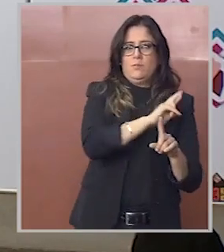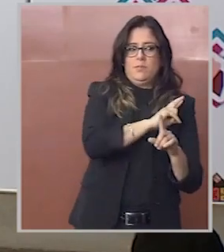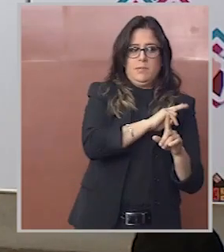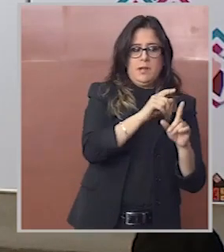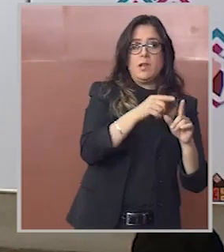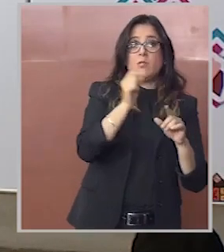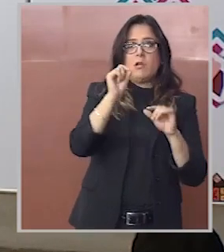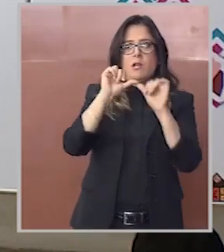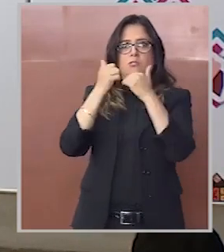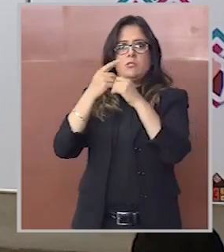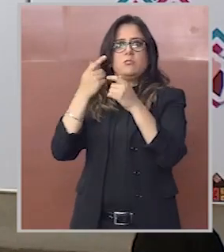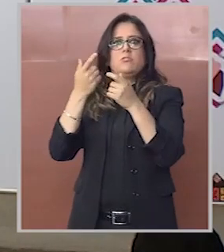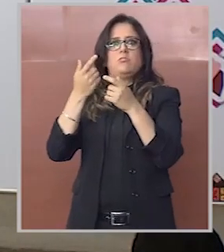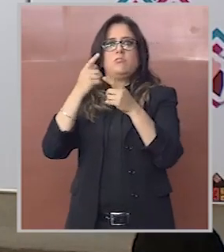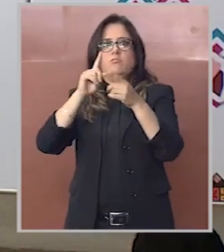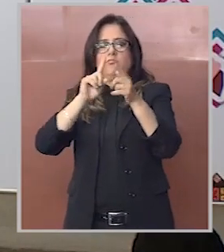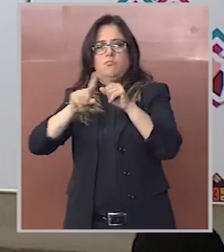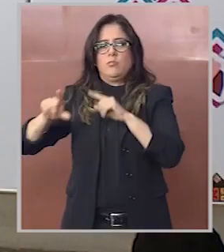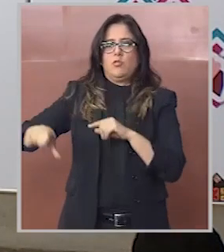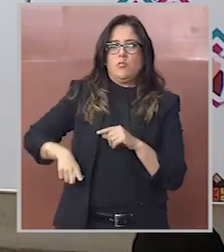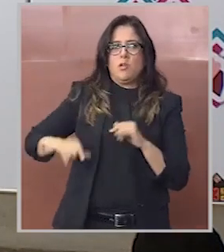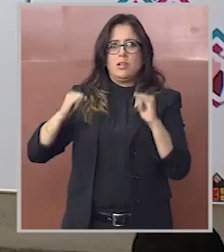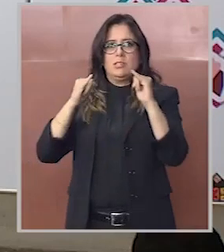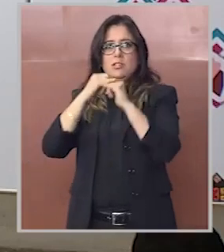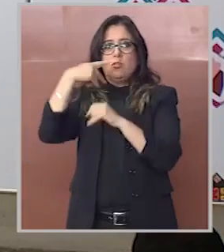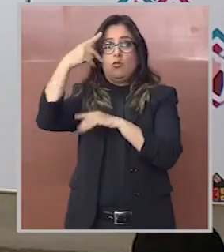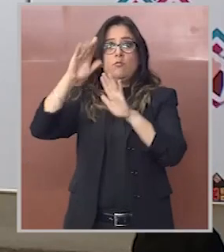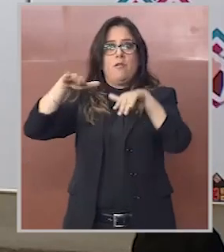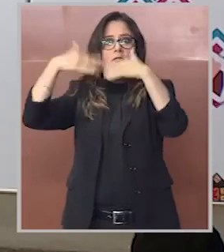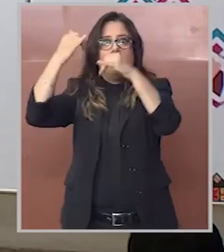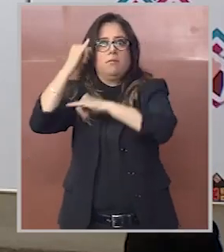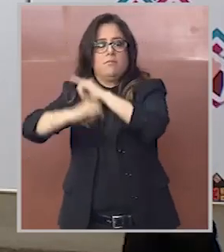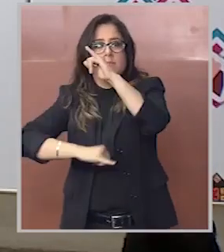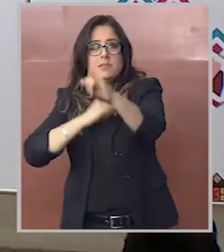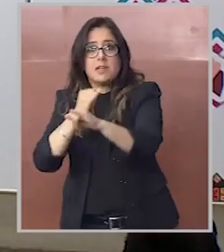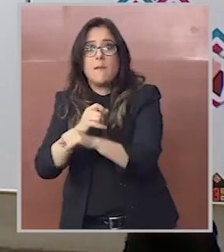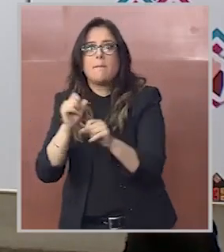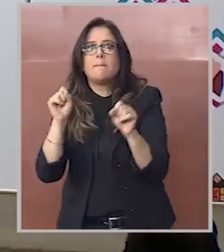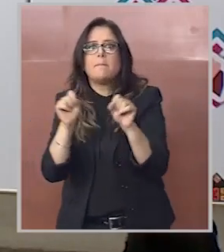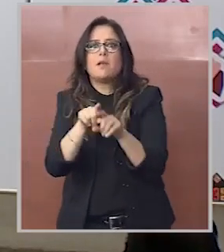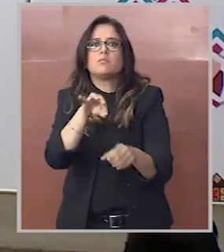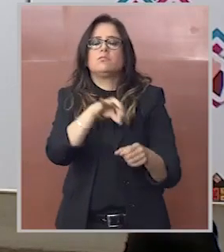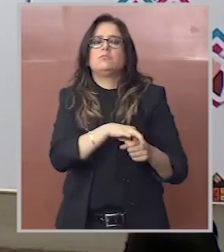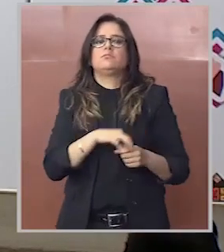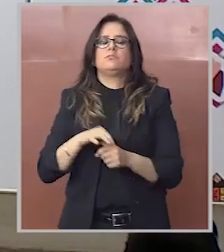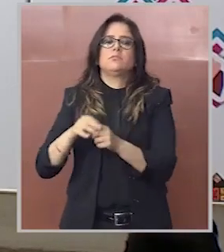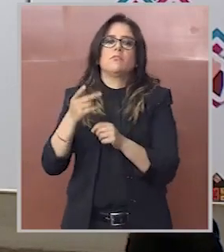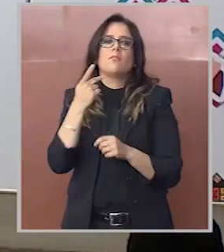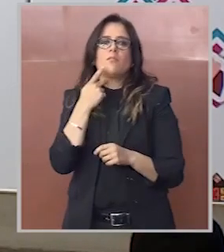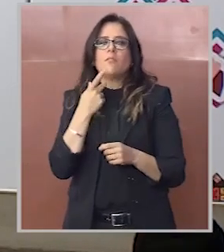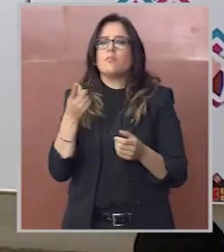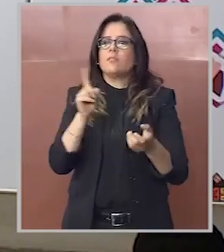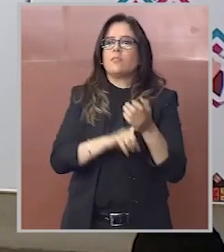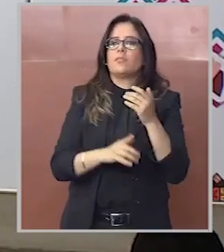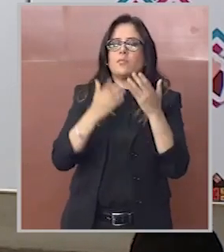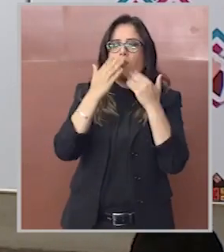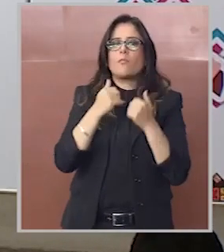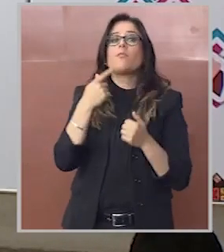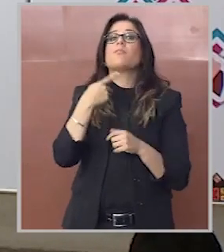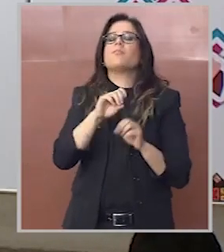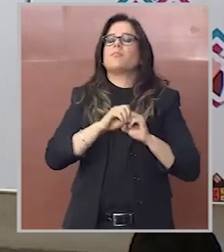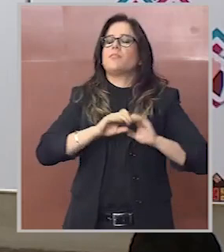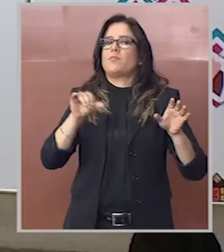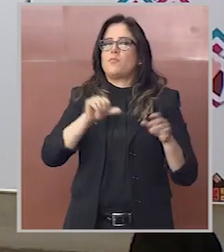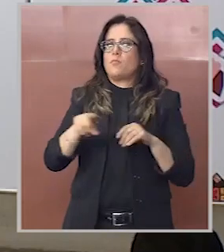partidos políticos muchas veces no están dentro de la estructura pública pero claramente hoy día juegan un rol importante